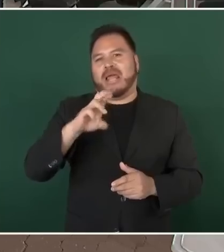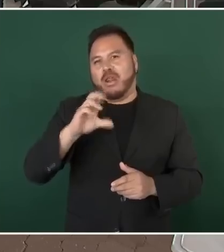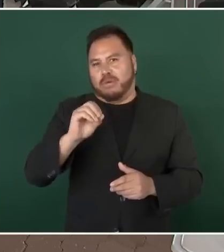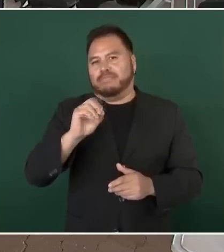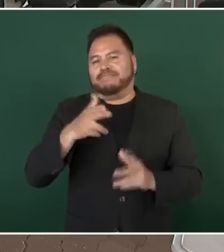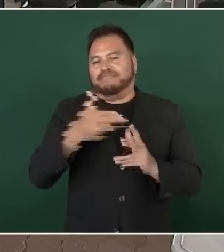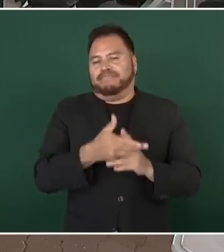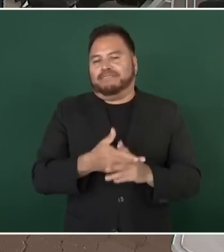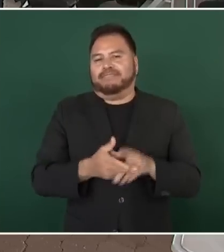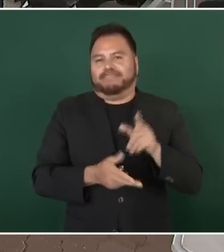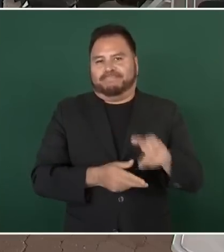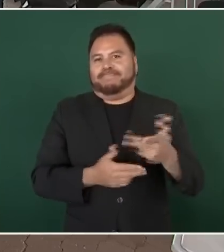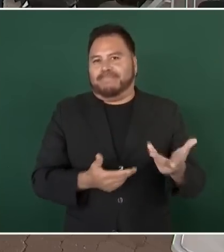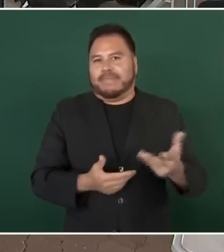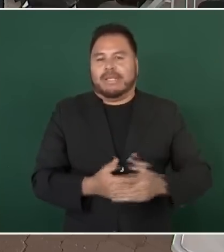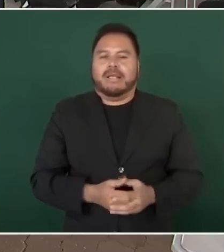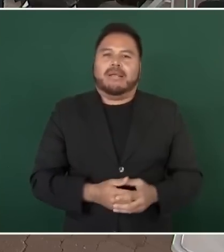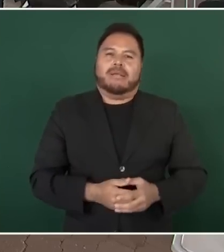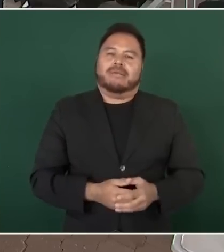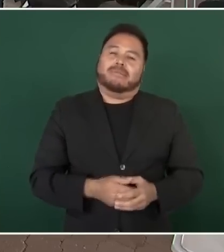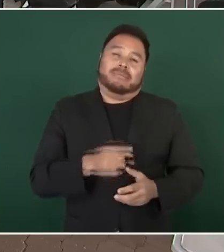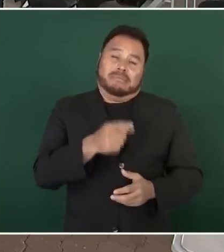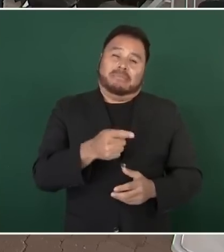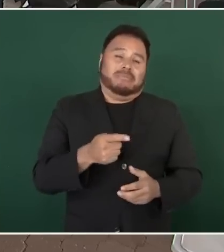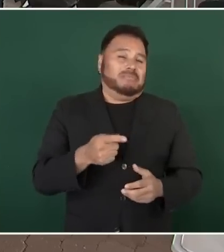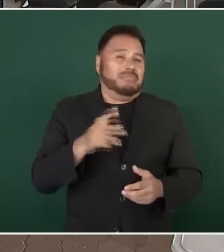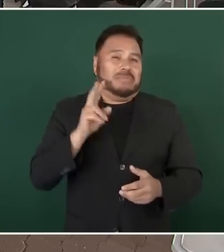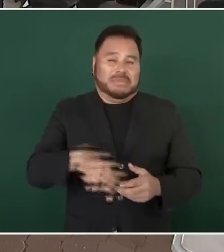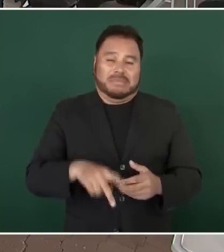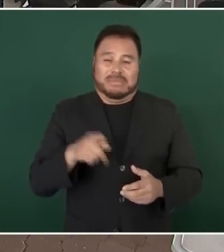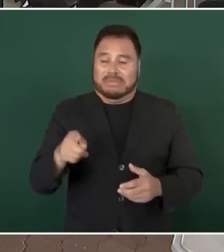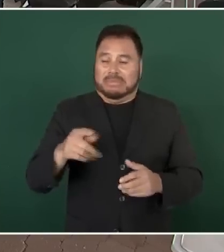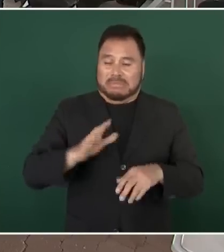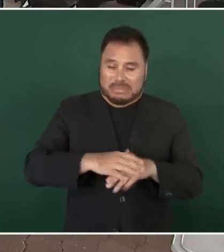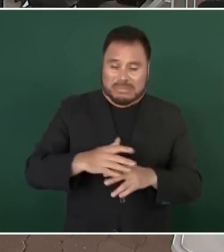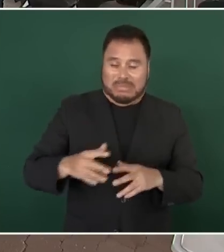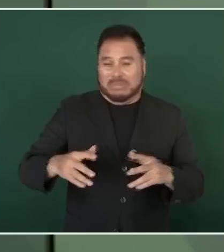de mucha mayor violencia,